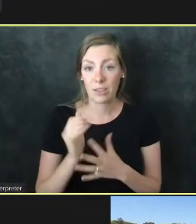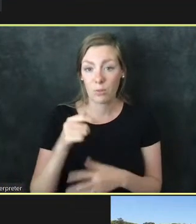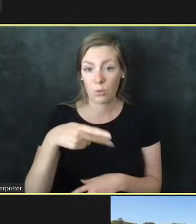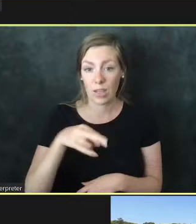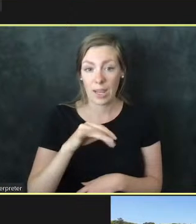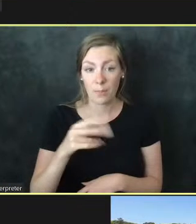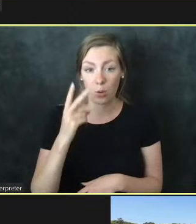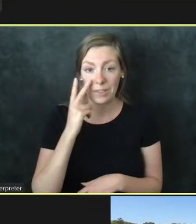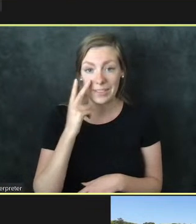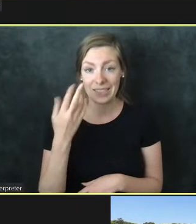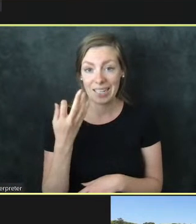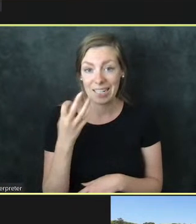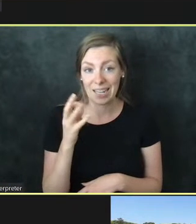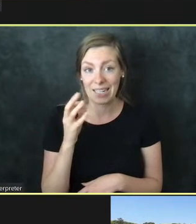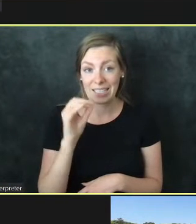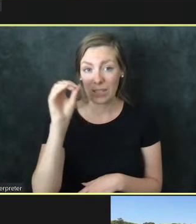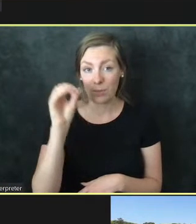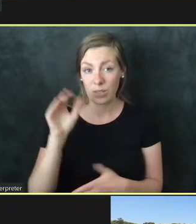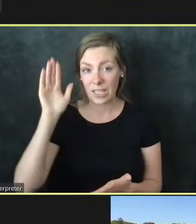Julio hasta abril.